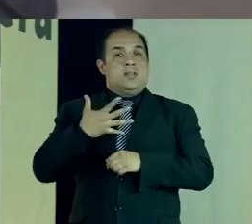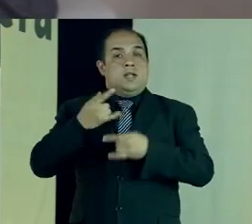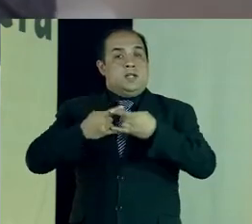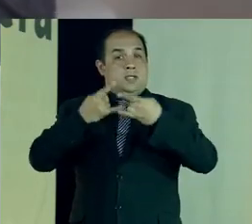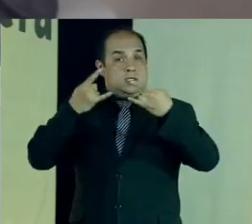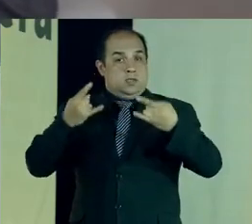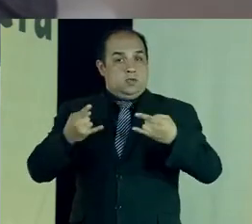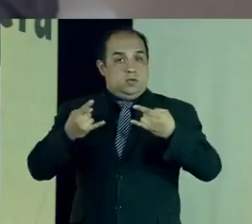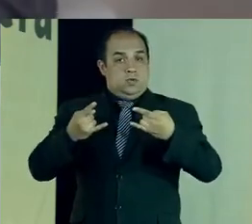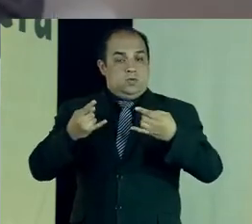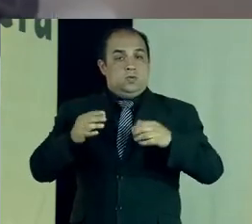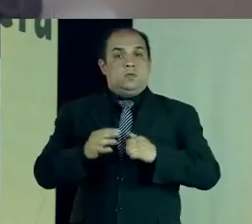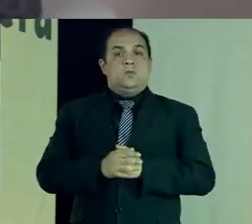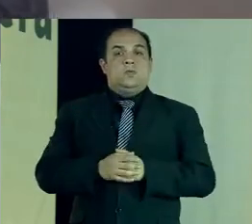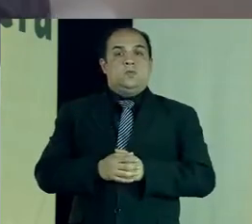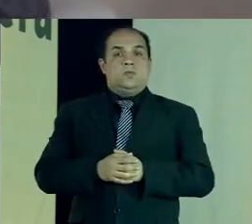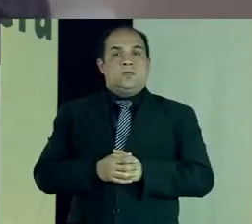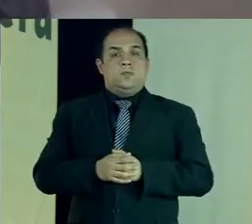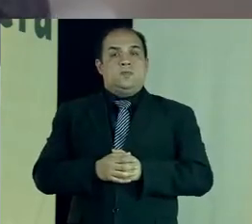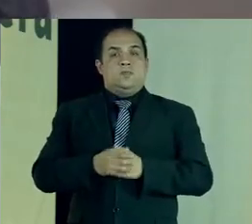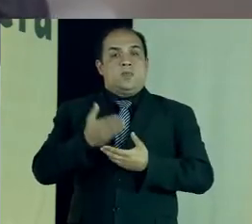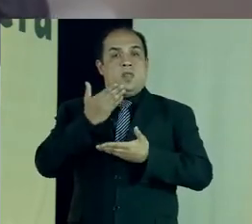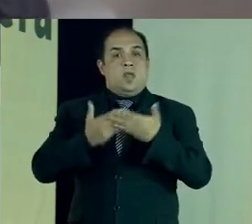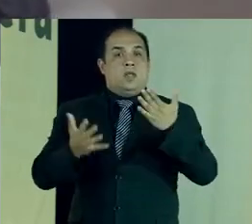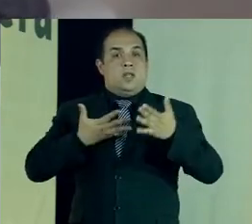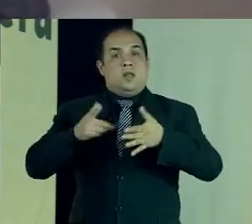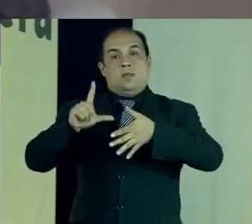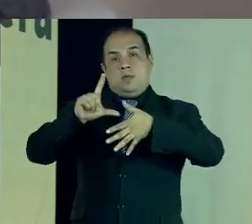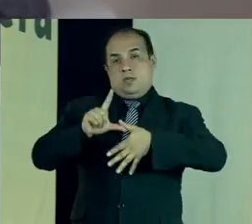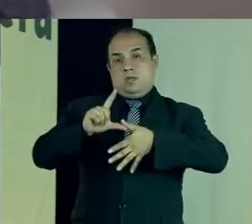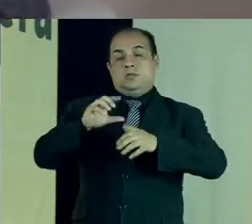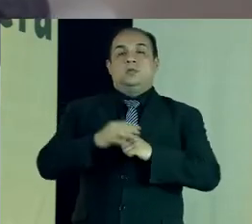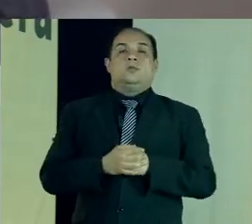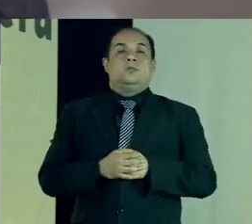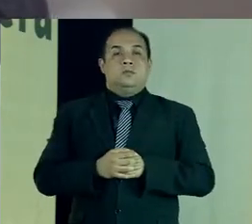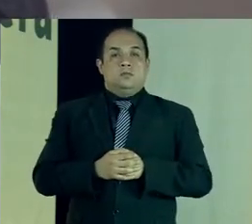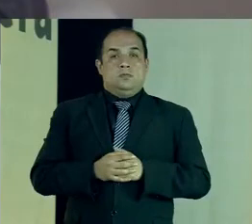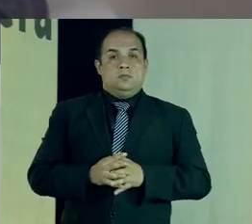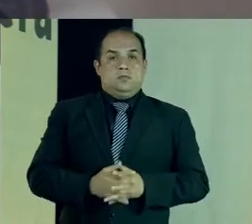historia contemporánea mayormente de américa latina